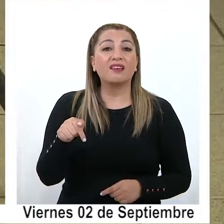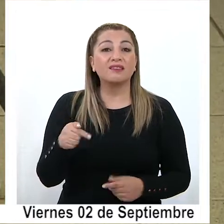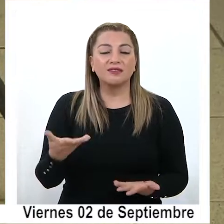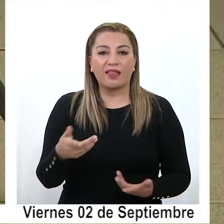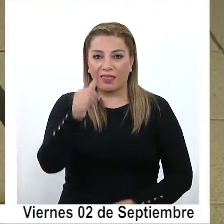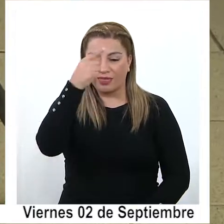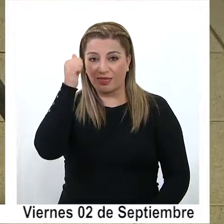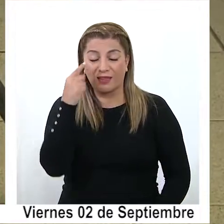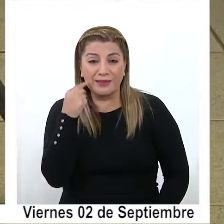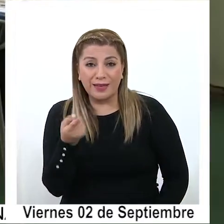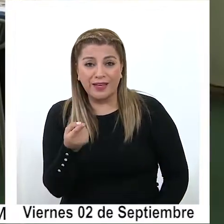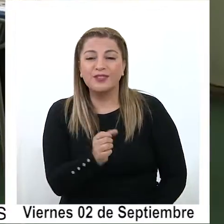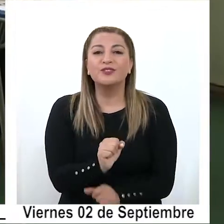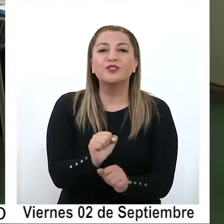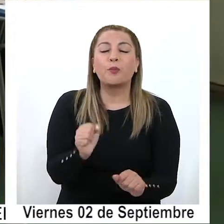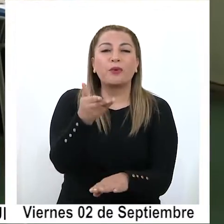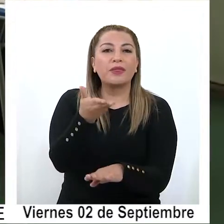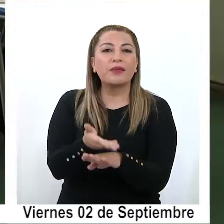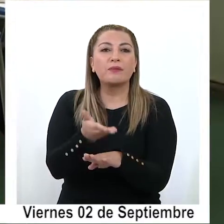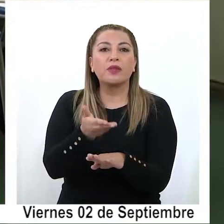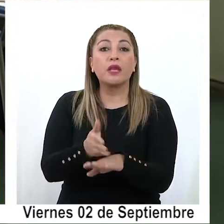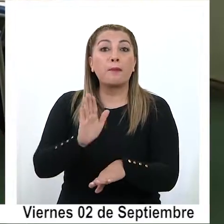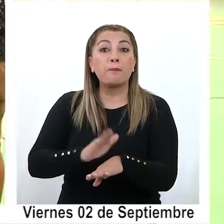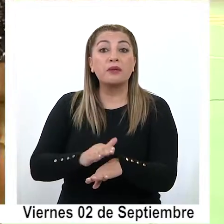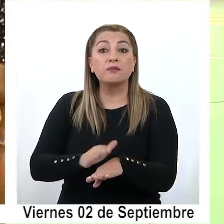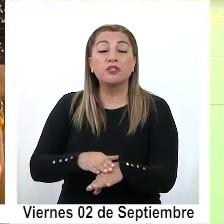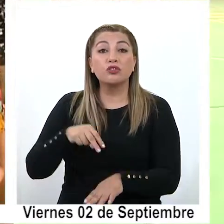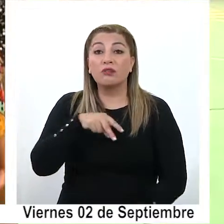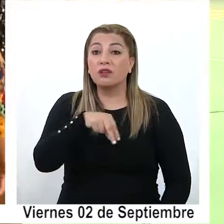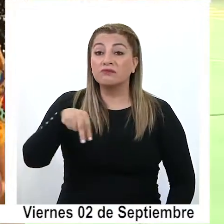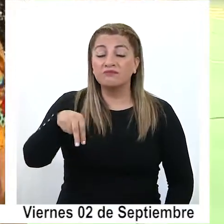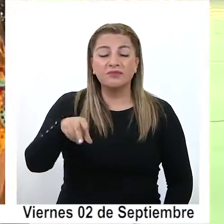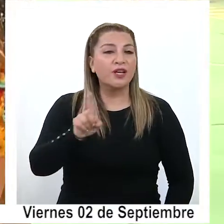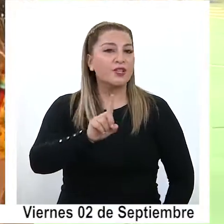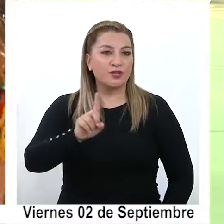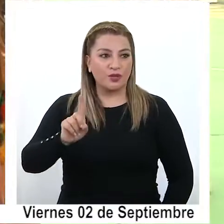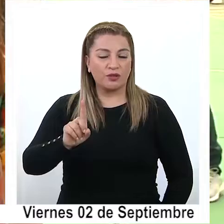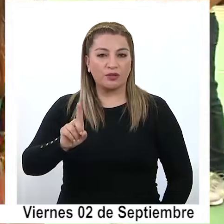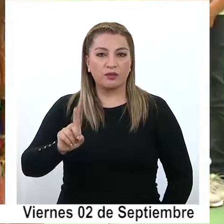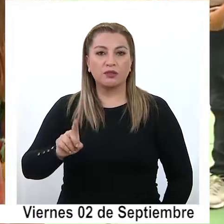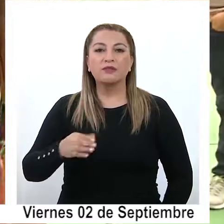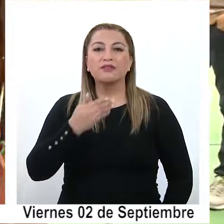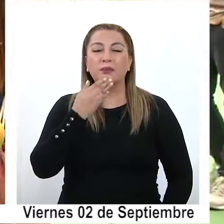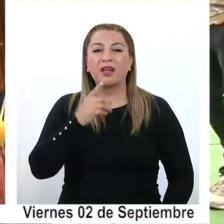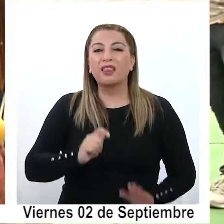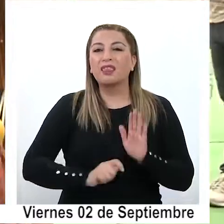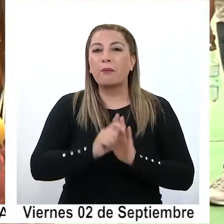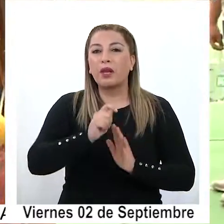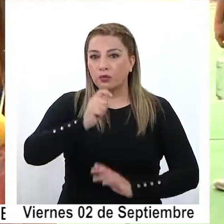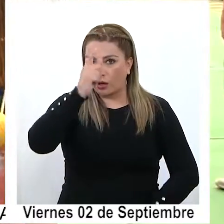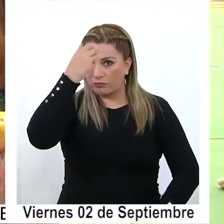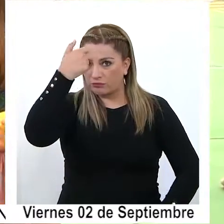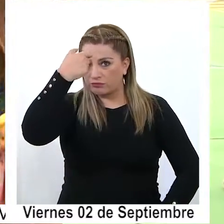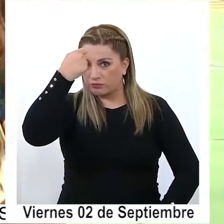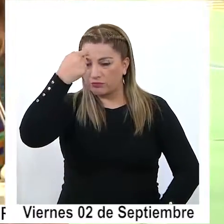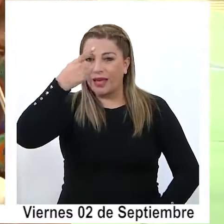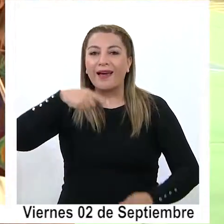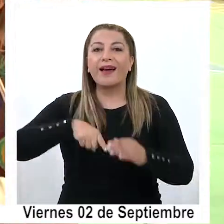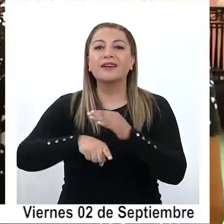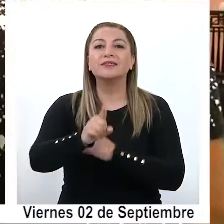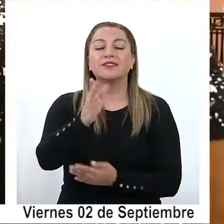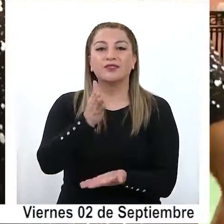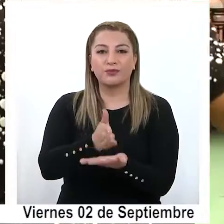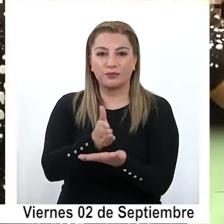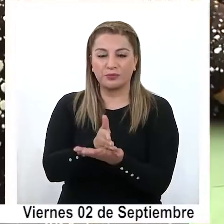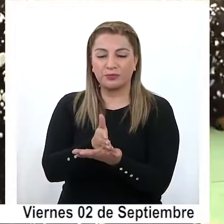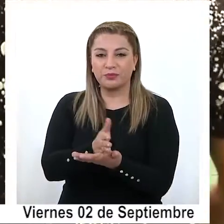oportunidad no se exigirá el pase de movilidad y tampoco habrá toma de temperatura en el acceso a los locales